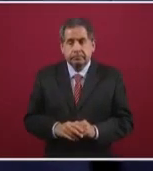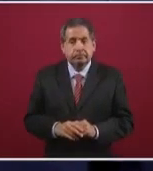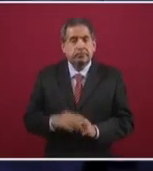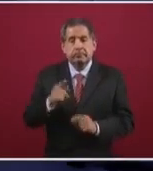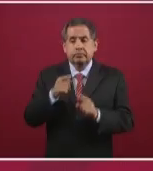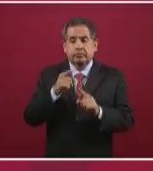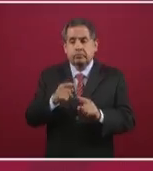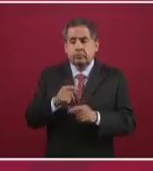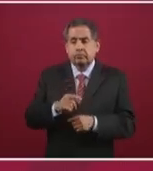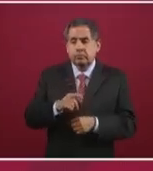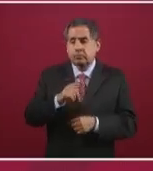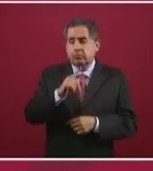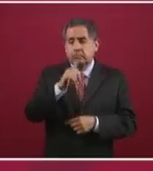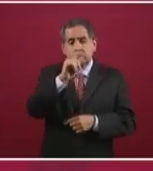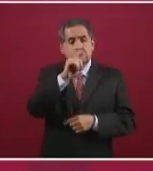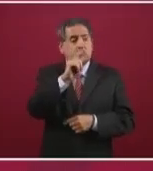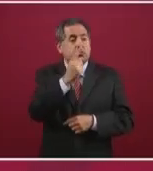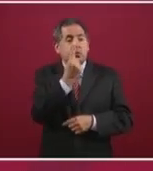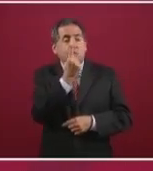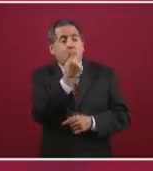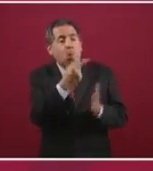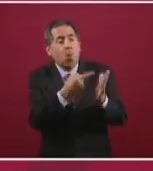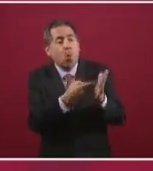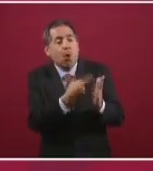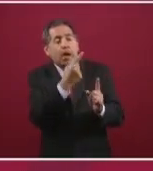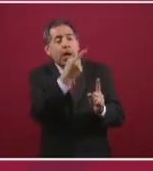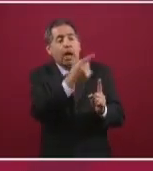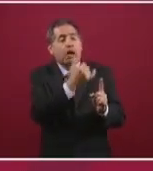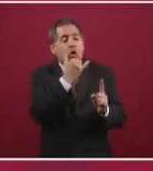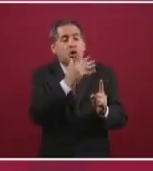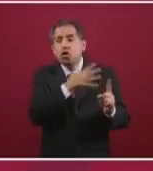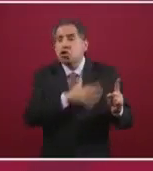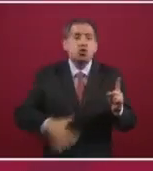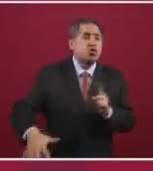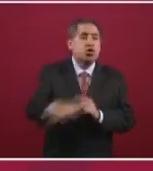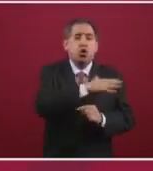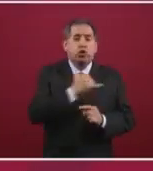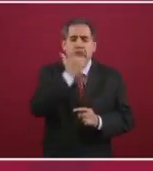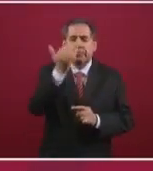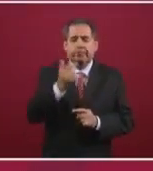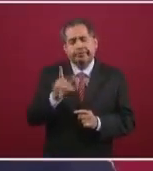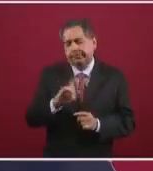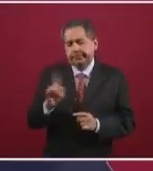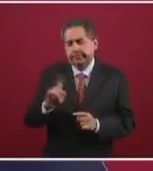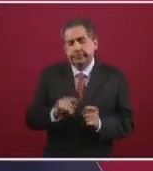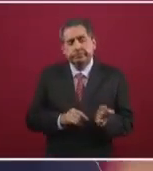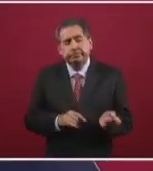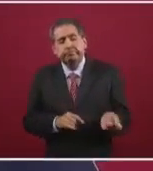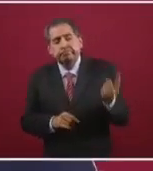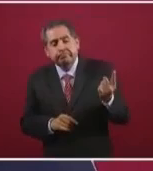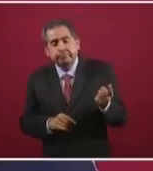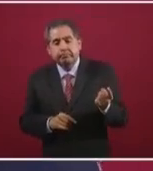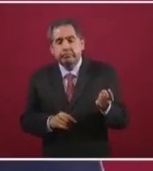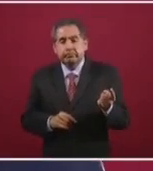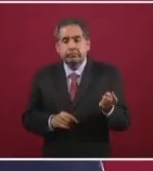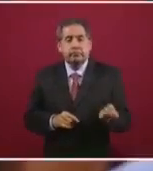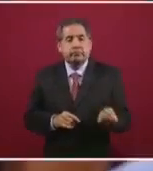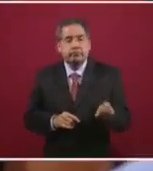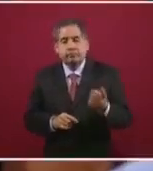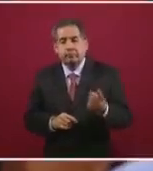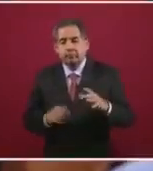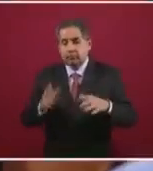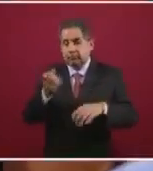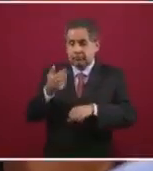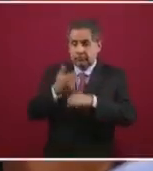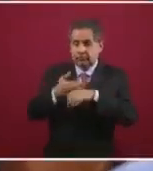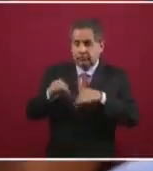una golondrina no hace verano. Puede ser un caso aislado. El programa, dice que son 300 empresas, la Secretaría